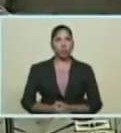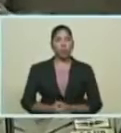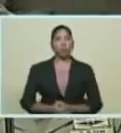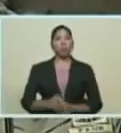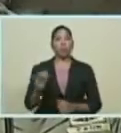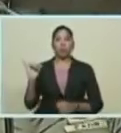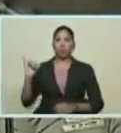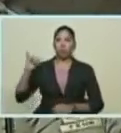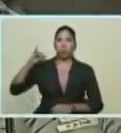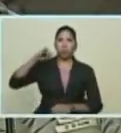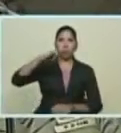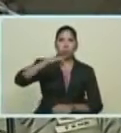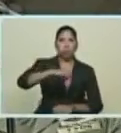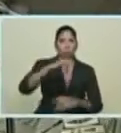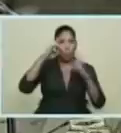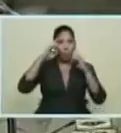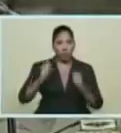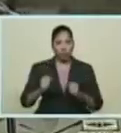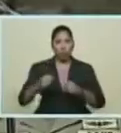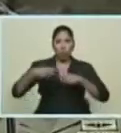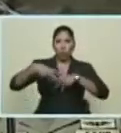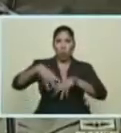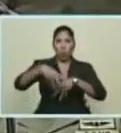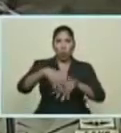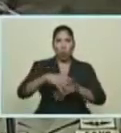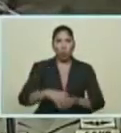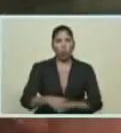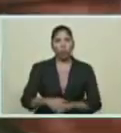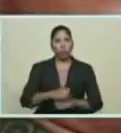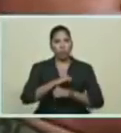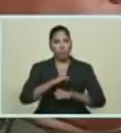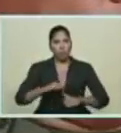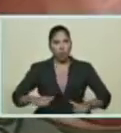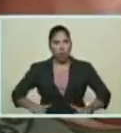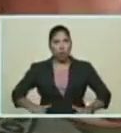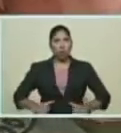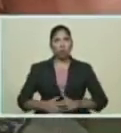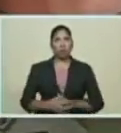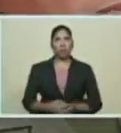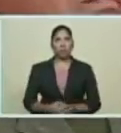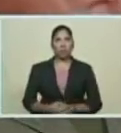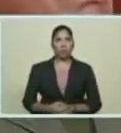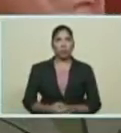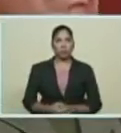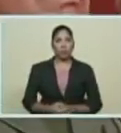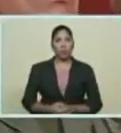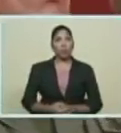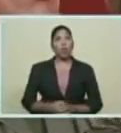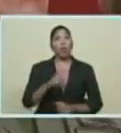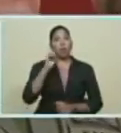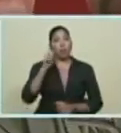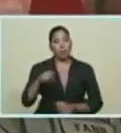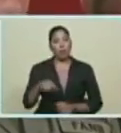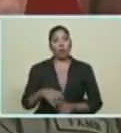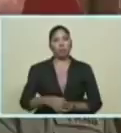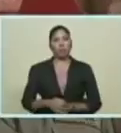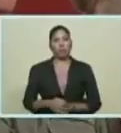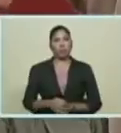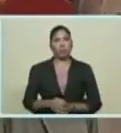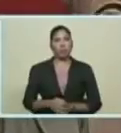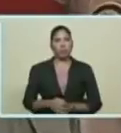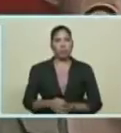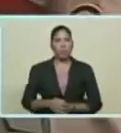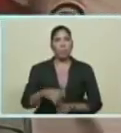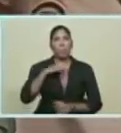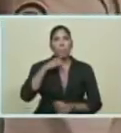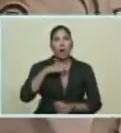Aviación Militar Bolivariana, de la Guardia Nacional Bolivariana y de la Milicia Nacional Bolivariana.